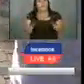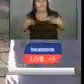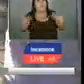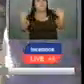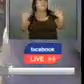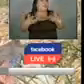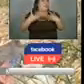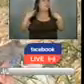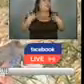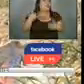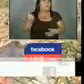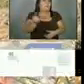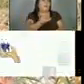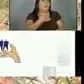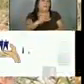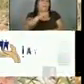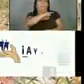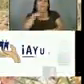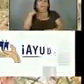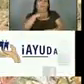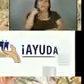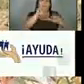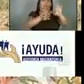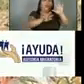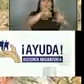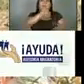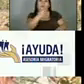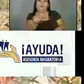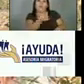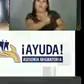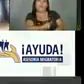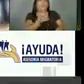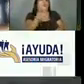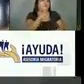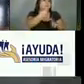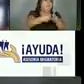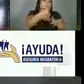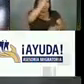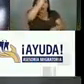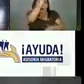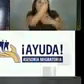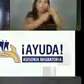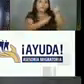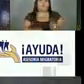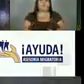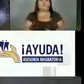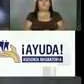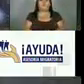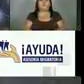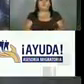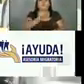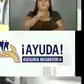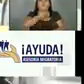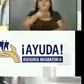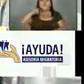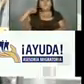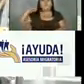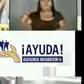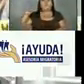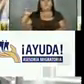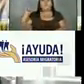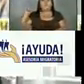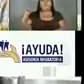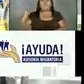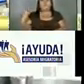un repunte de homicidios que dejó más de 80 salvadoreños fallecidos en un solo fin de semana. Informó para Noticiero